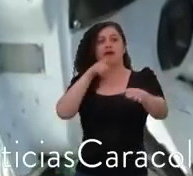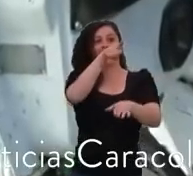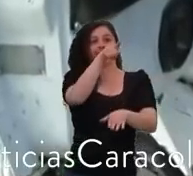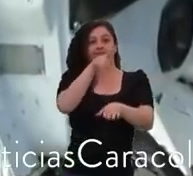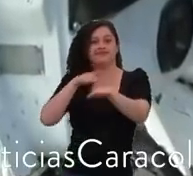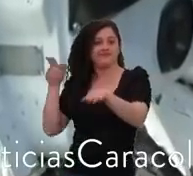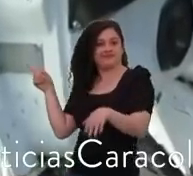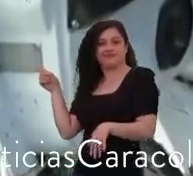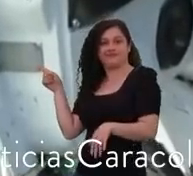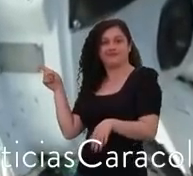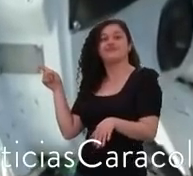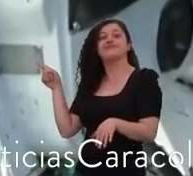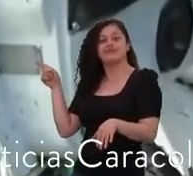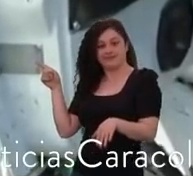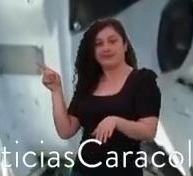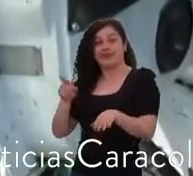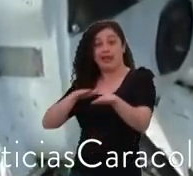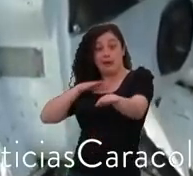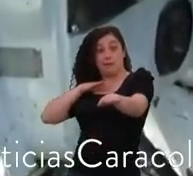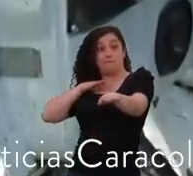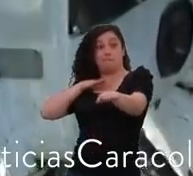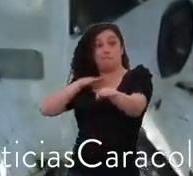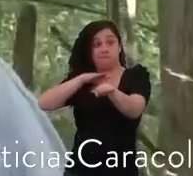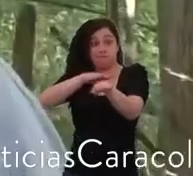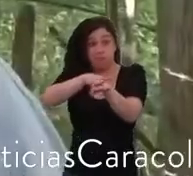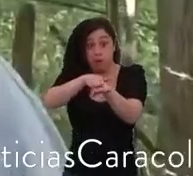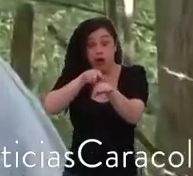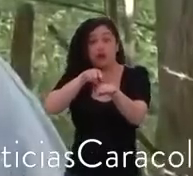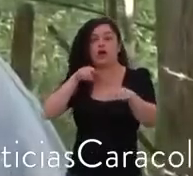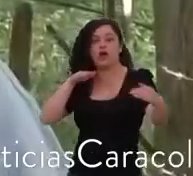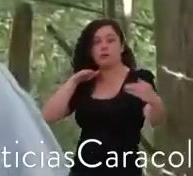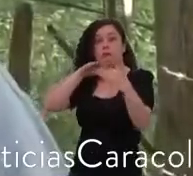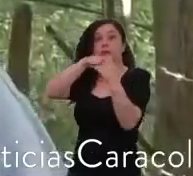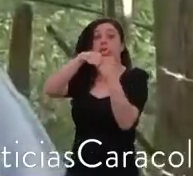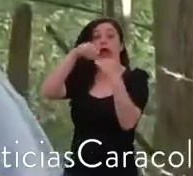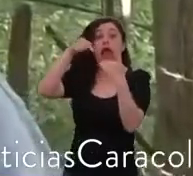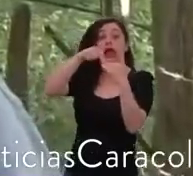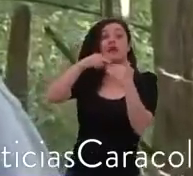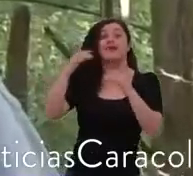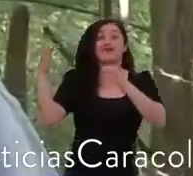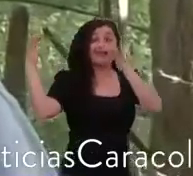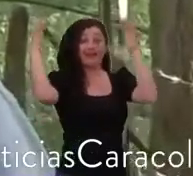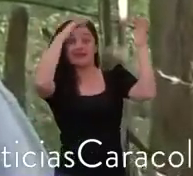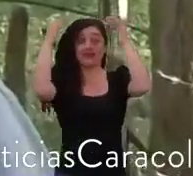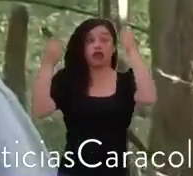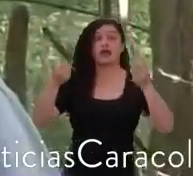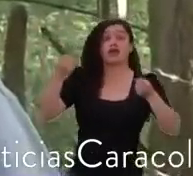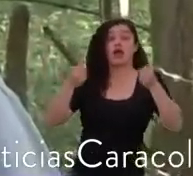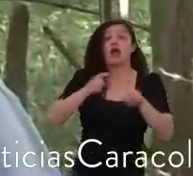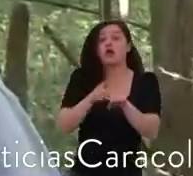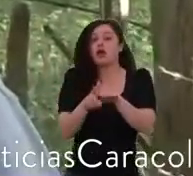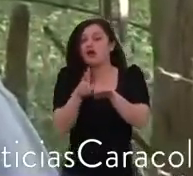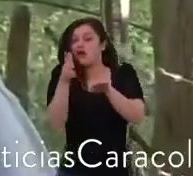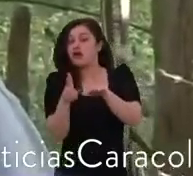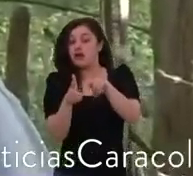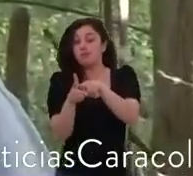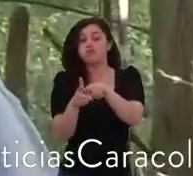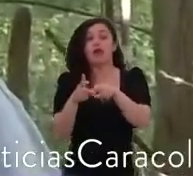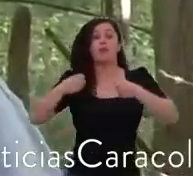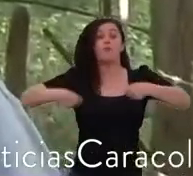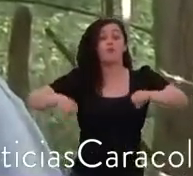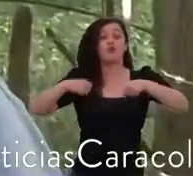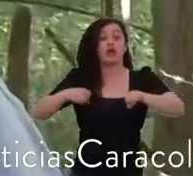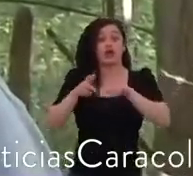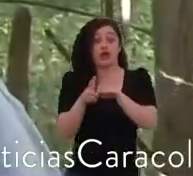la ambulancia invadió el carril de este camión. Al frenar el camión, pues, una motocicleta Pulsar también le pega por la parte